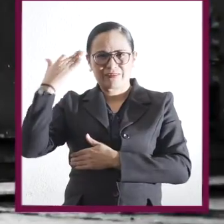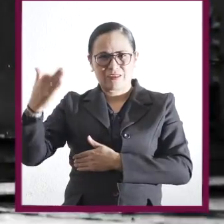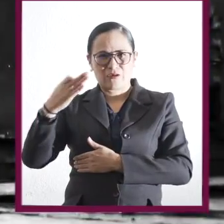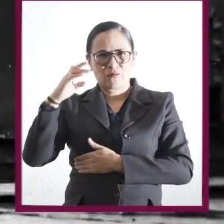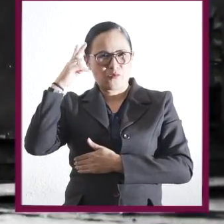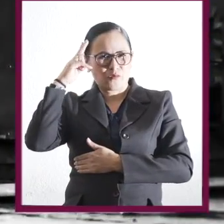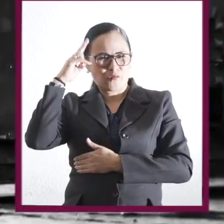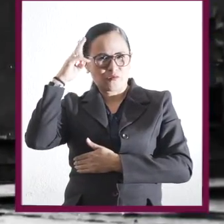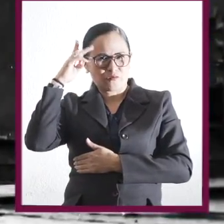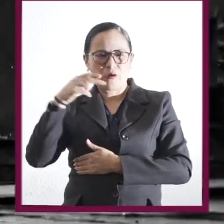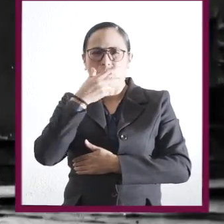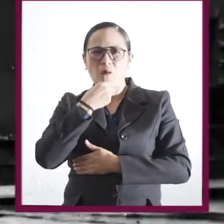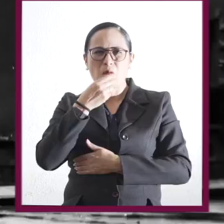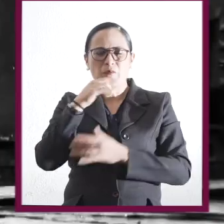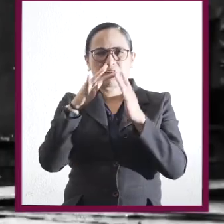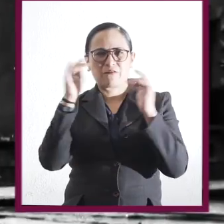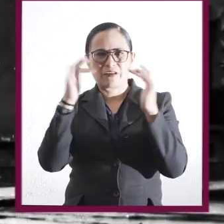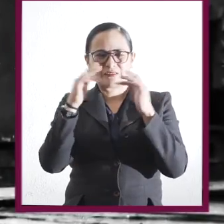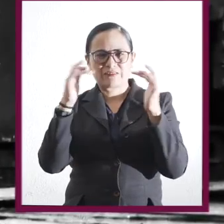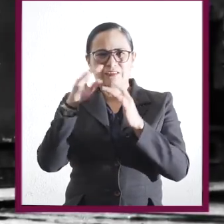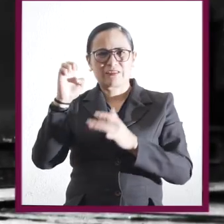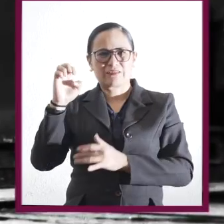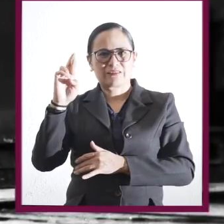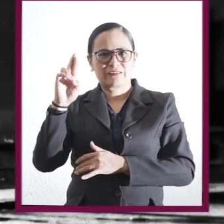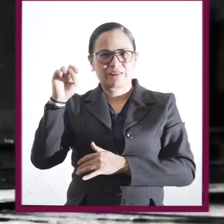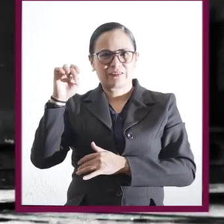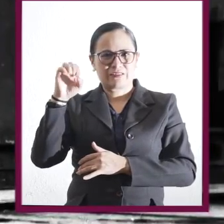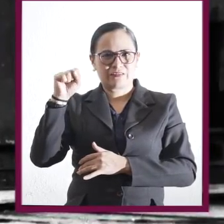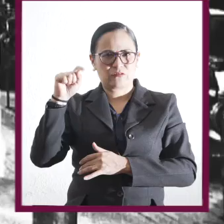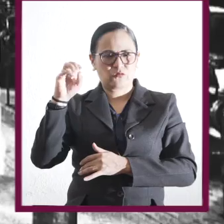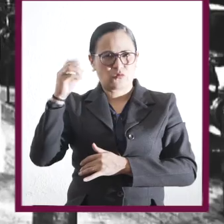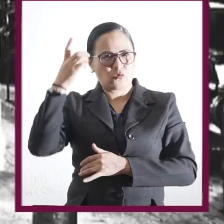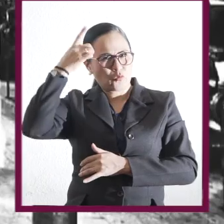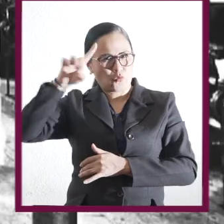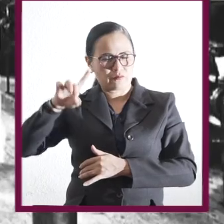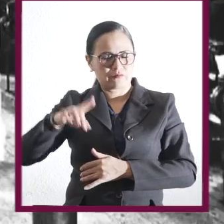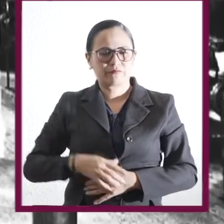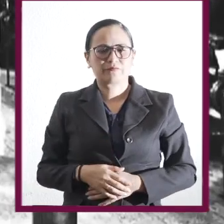del Porfiriato, propiedad del francés Ernesto Pujibet.